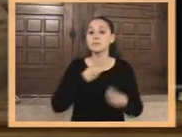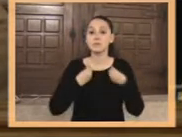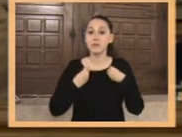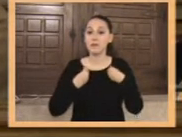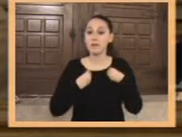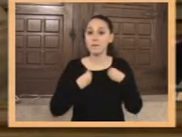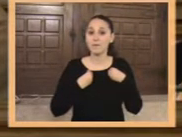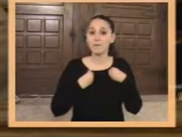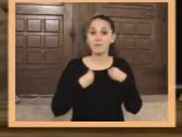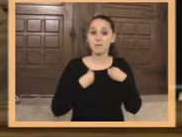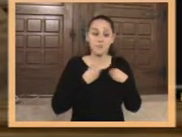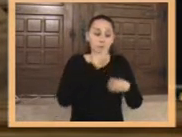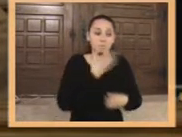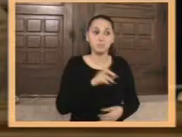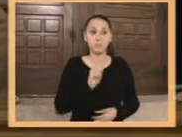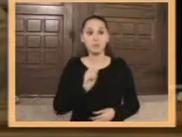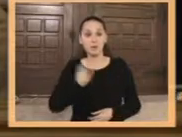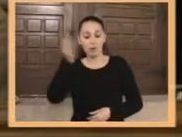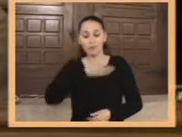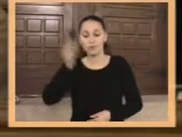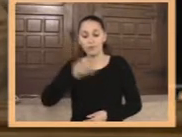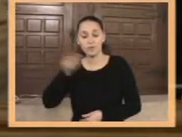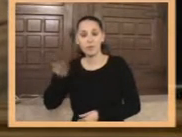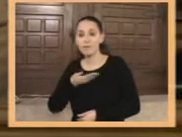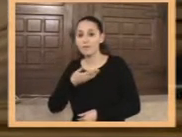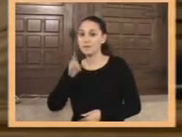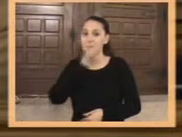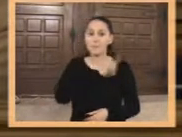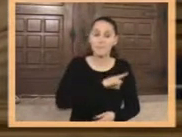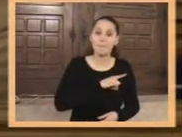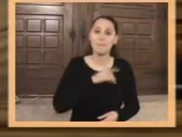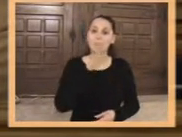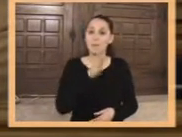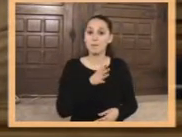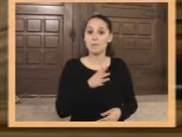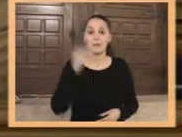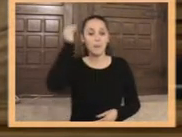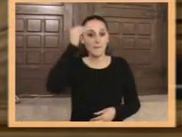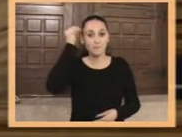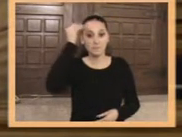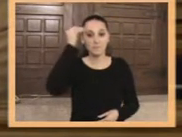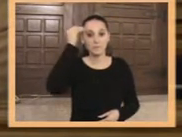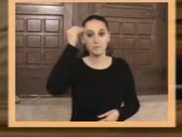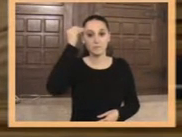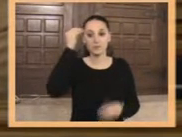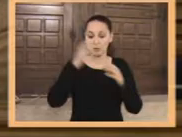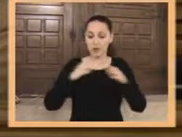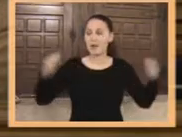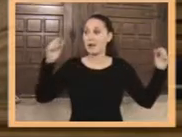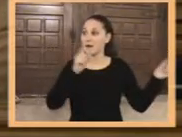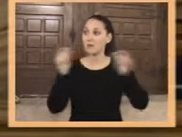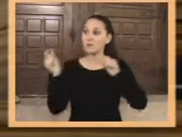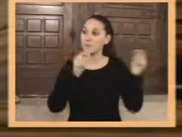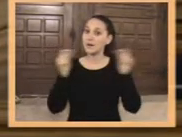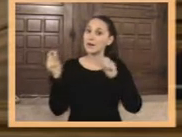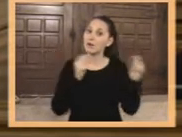necesitar ayuda de todas las administraciones. Y si ahora mismo de aquí, de este pleno, sale una moción en la que estoy diciendo y si no se hace lo que yo quiero, el señor